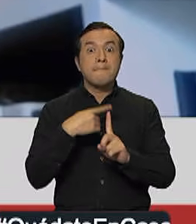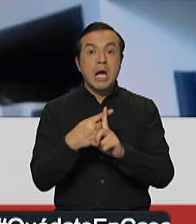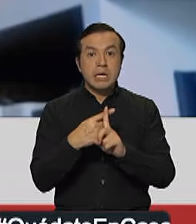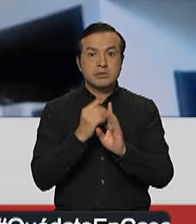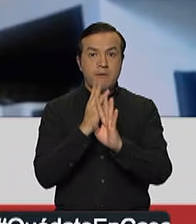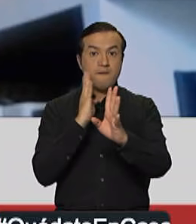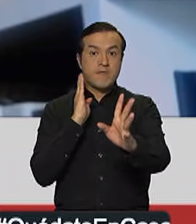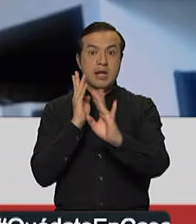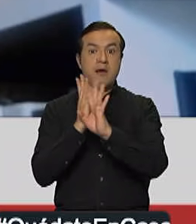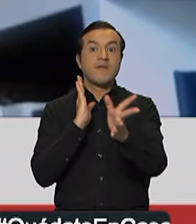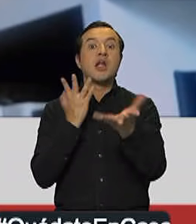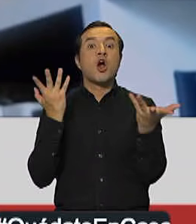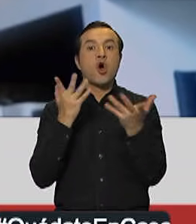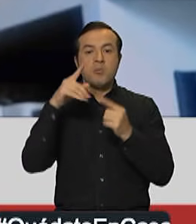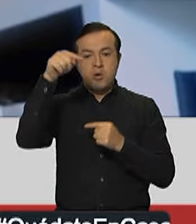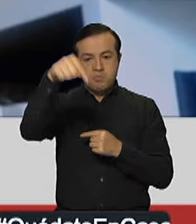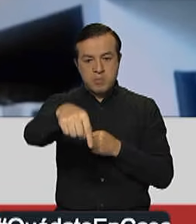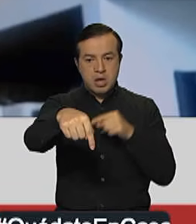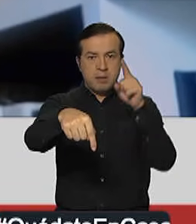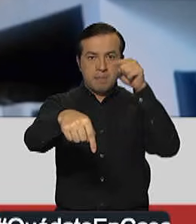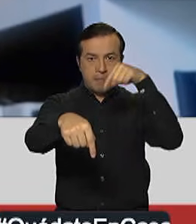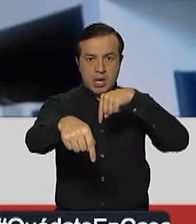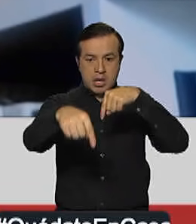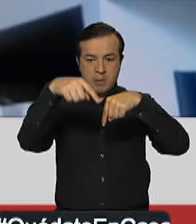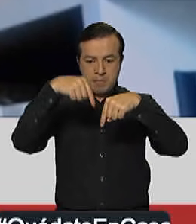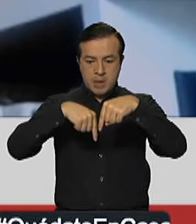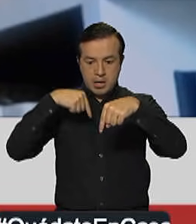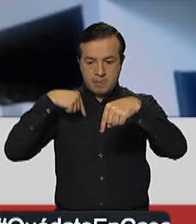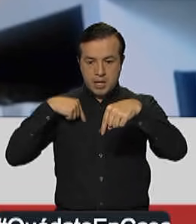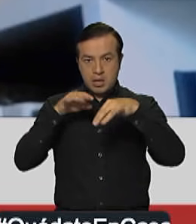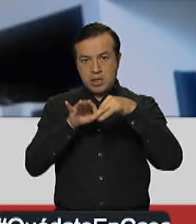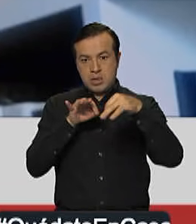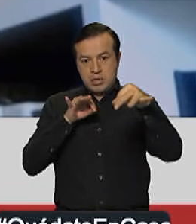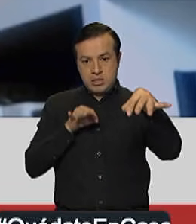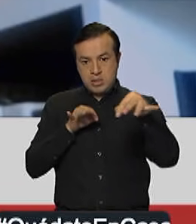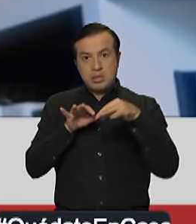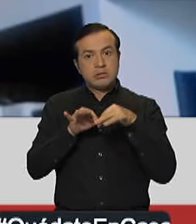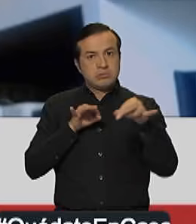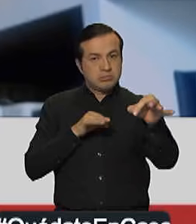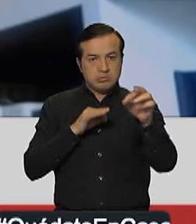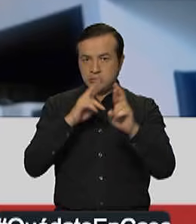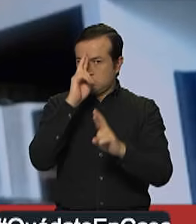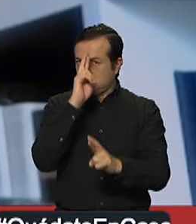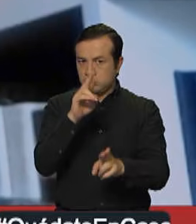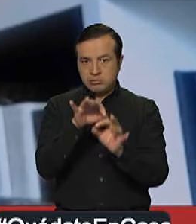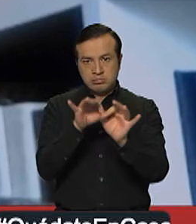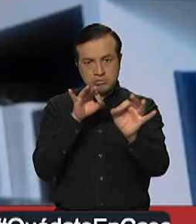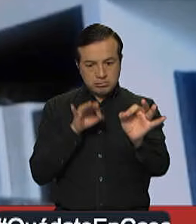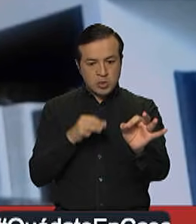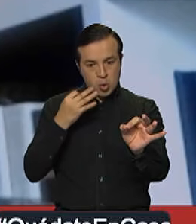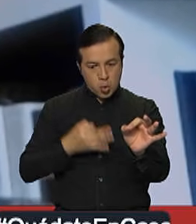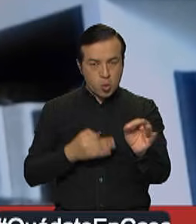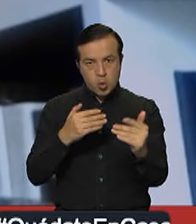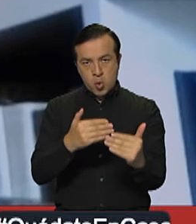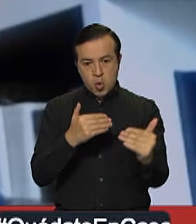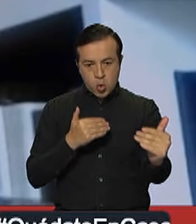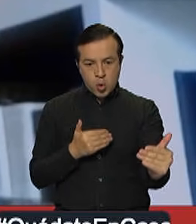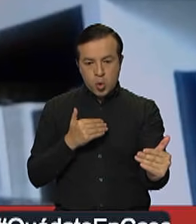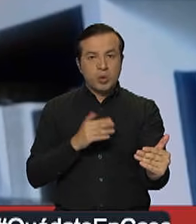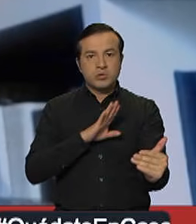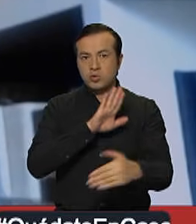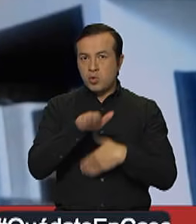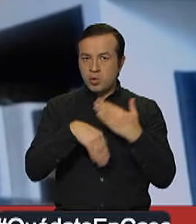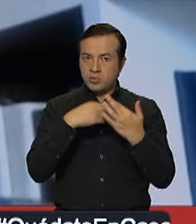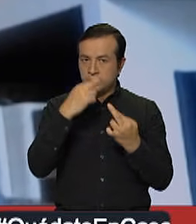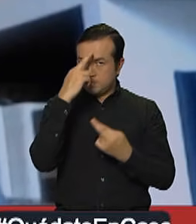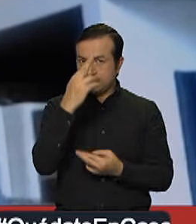fila con marcas en el piso para que los pasajeros puedan medir exactamente la distancia que tienen que